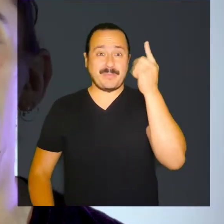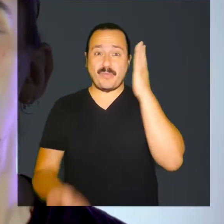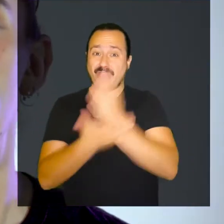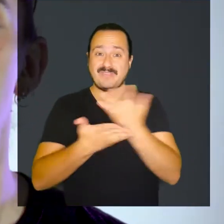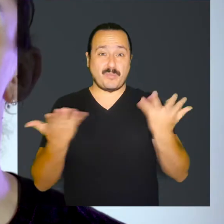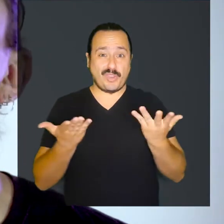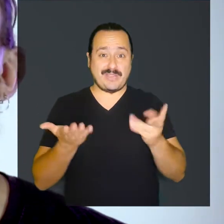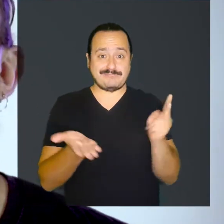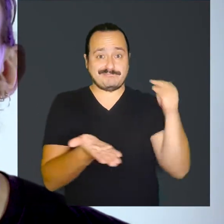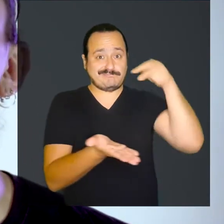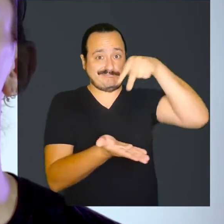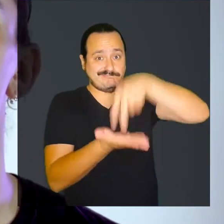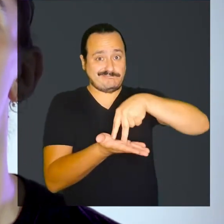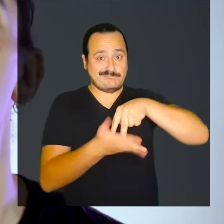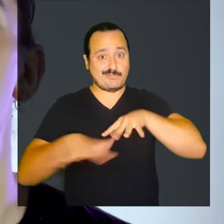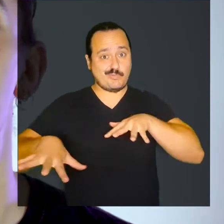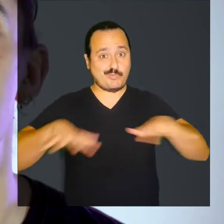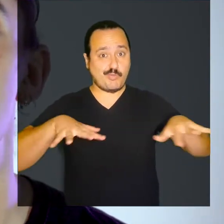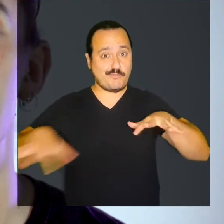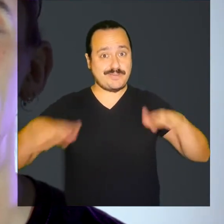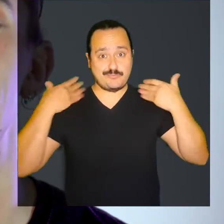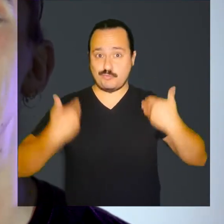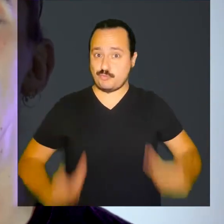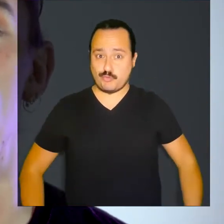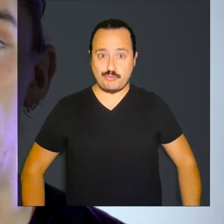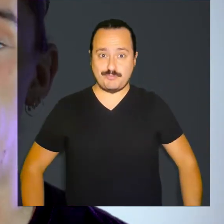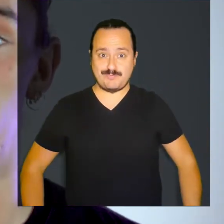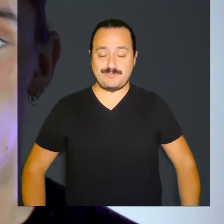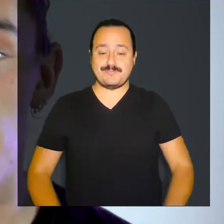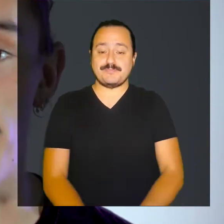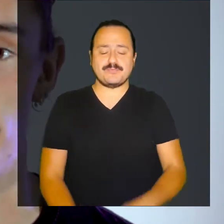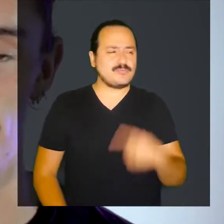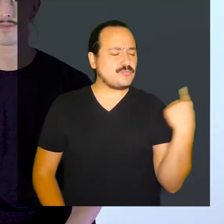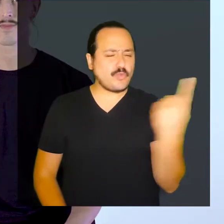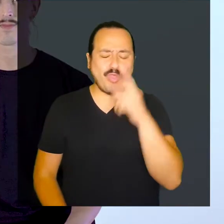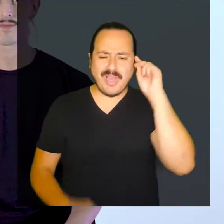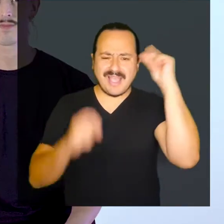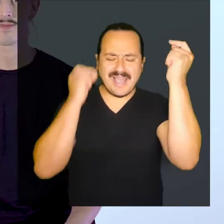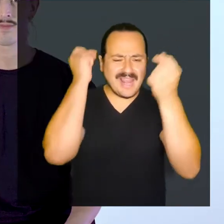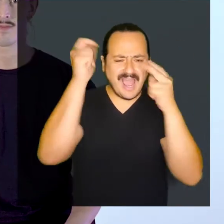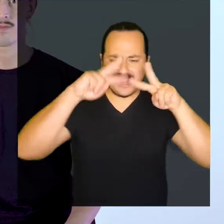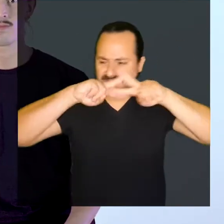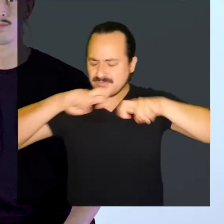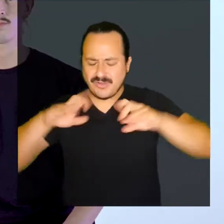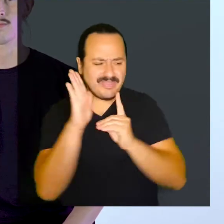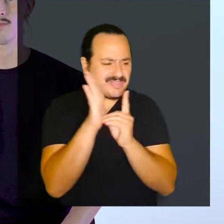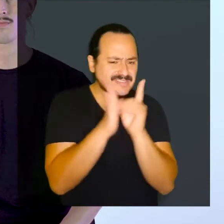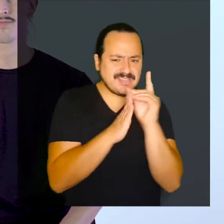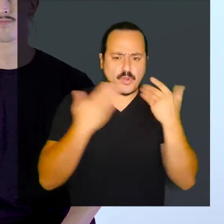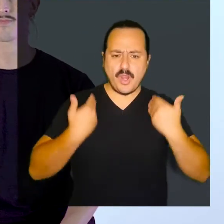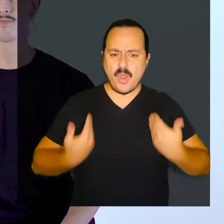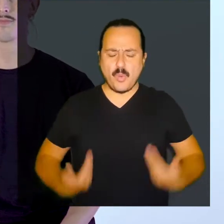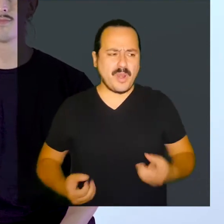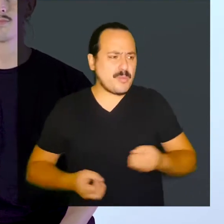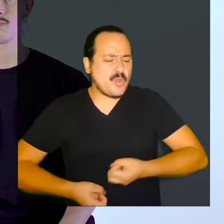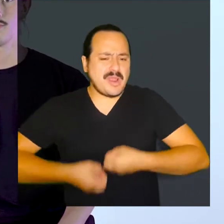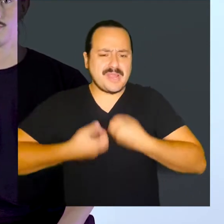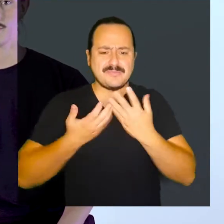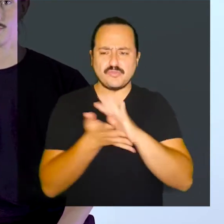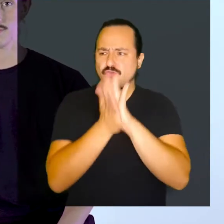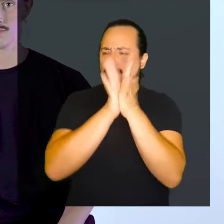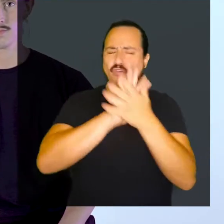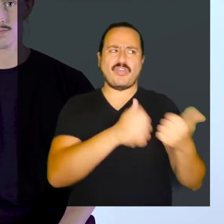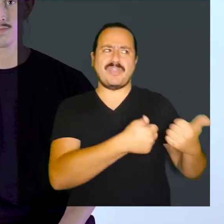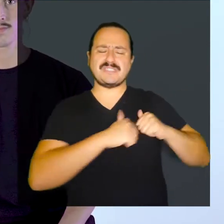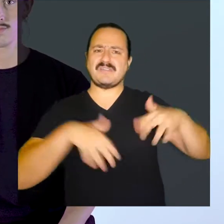Para poder investigar con nuestro cuerpo, necesariamente debemos moverlo Crear, explorar y desarrollar las capacidades expresivas